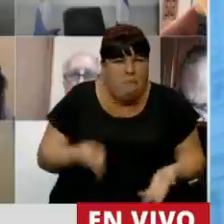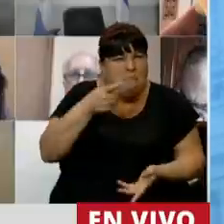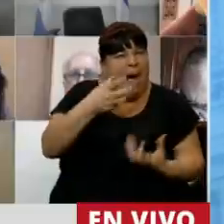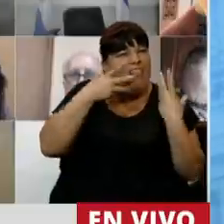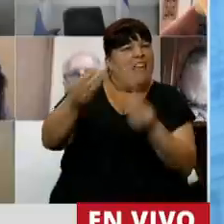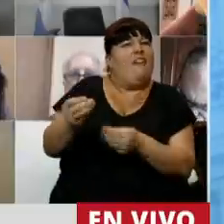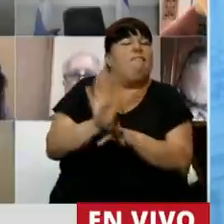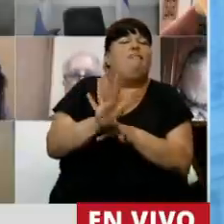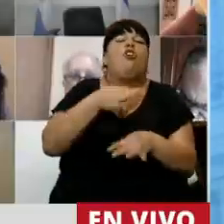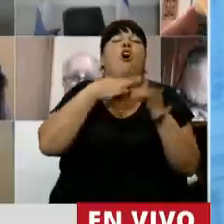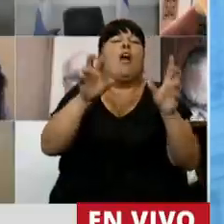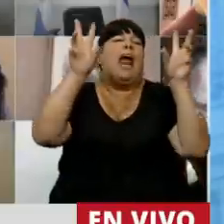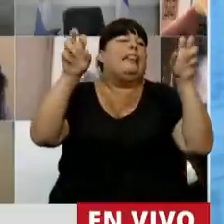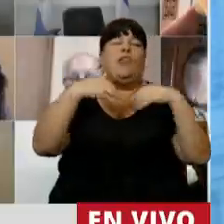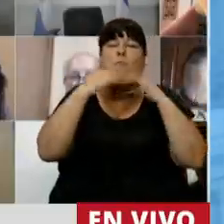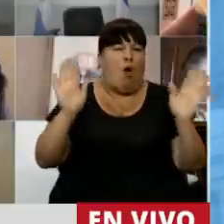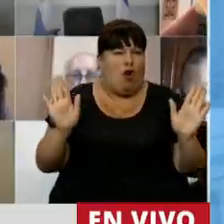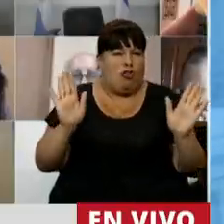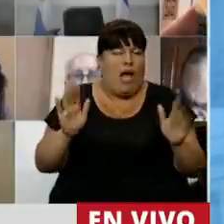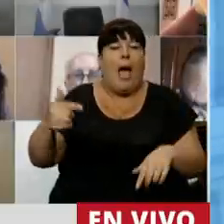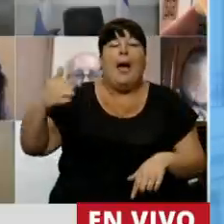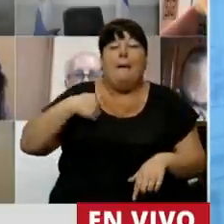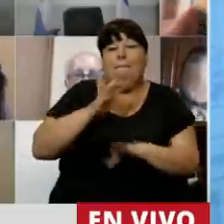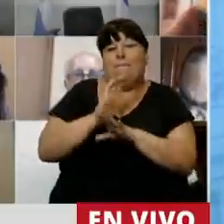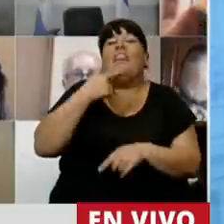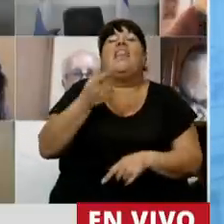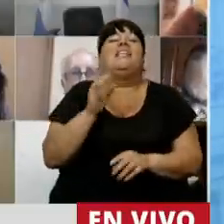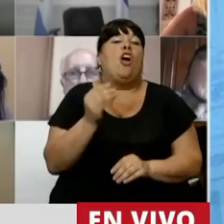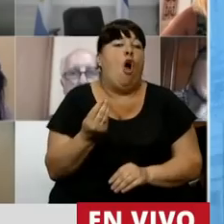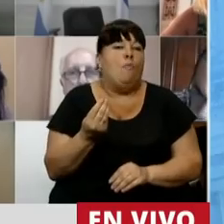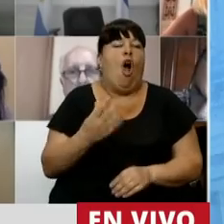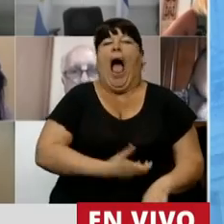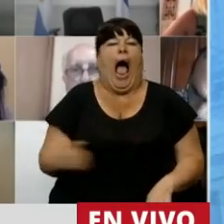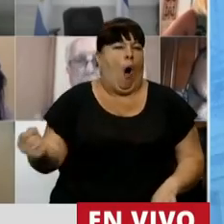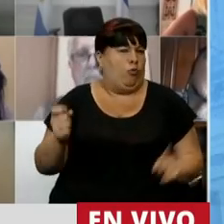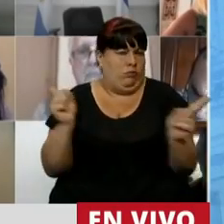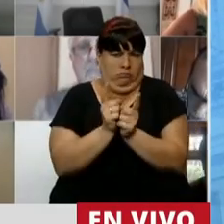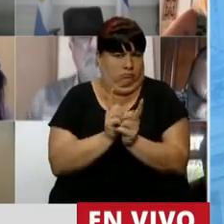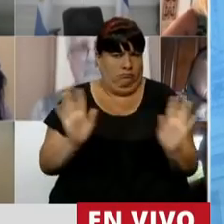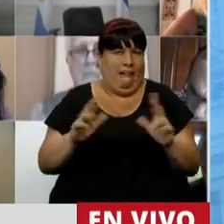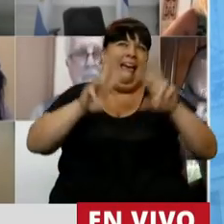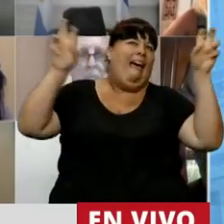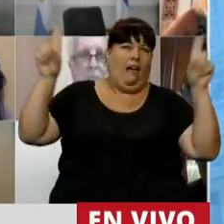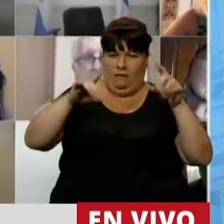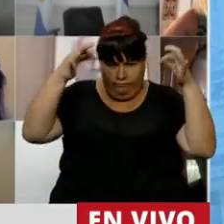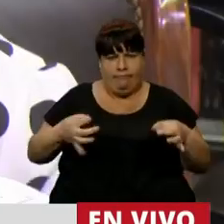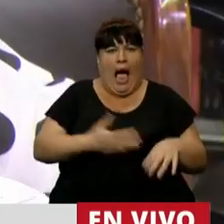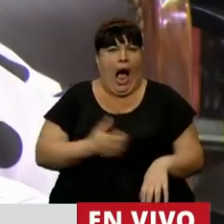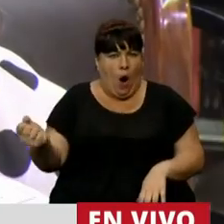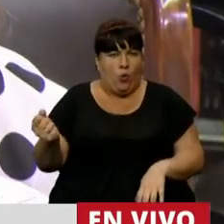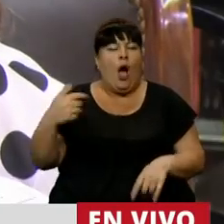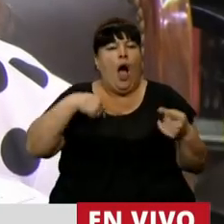defendiendo? Llámenlo como quieran. En mi barrio esto se llama ajuste. Y